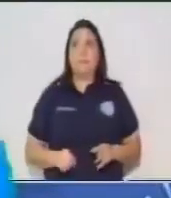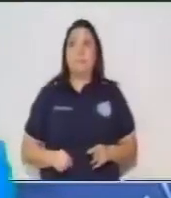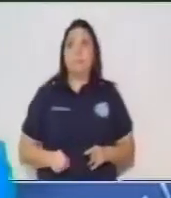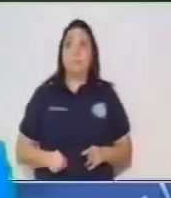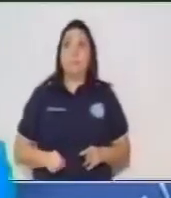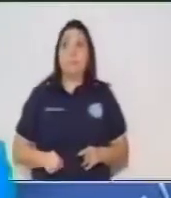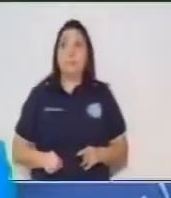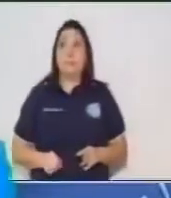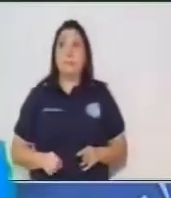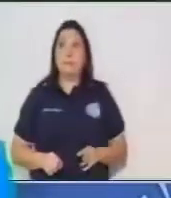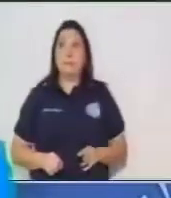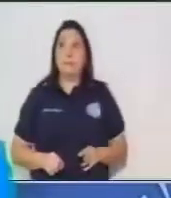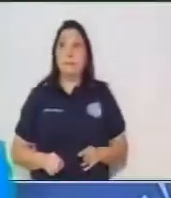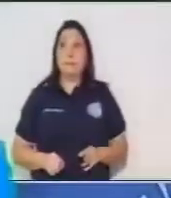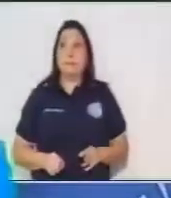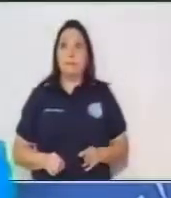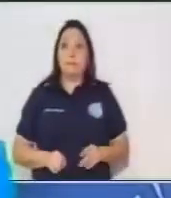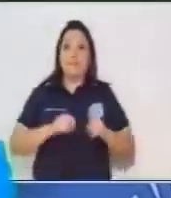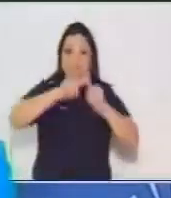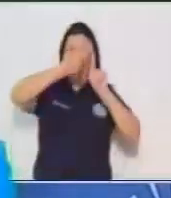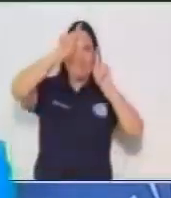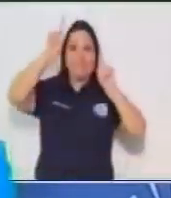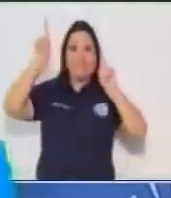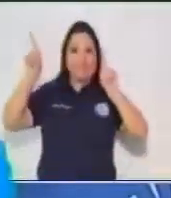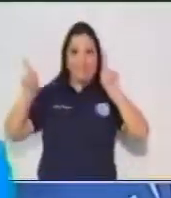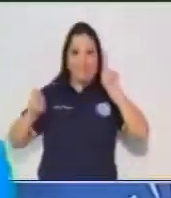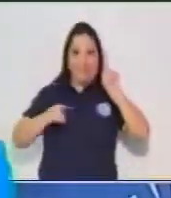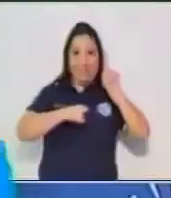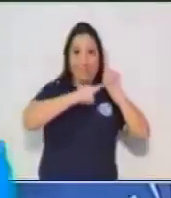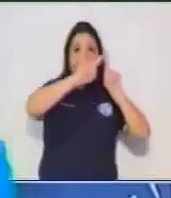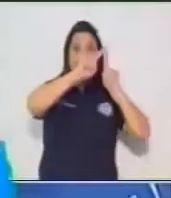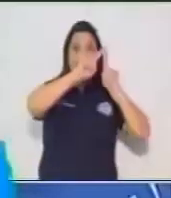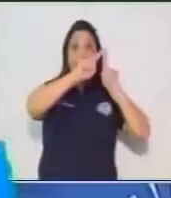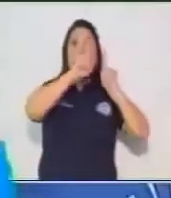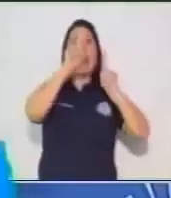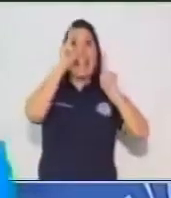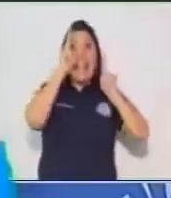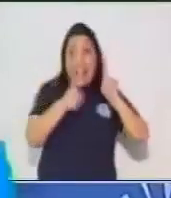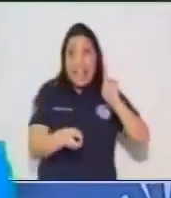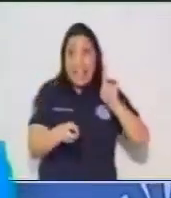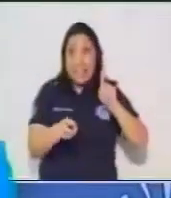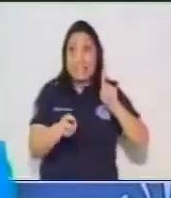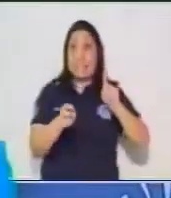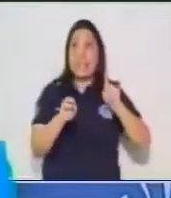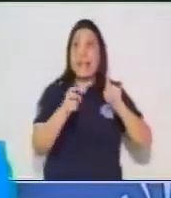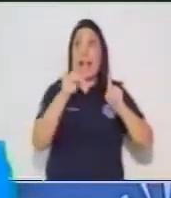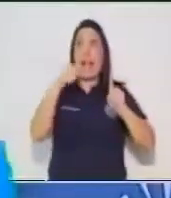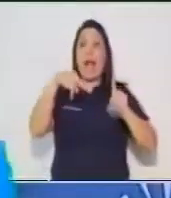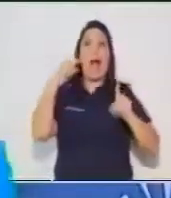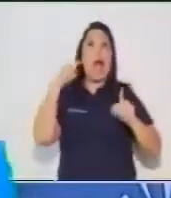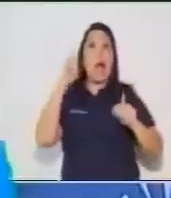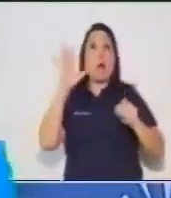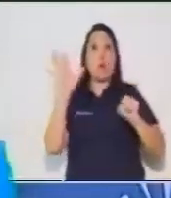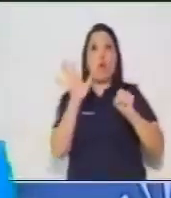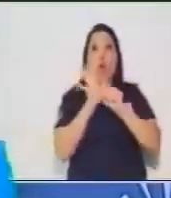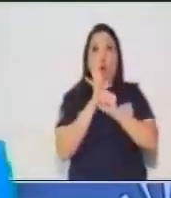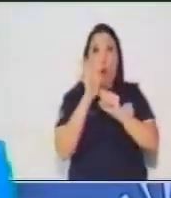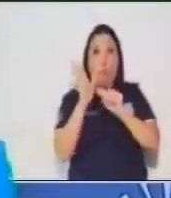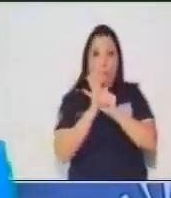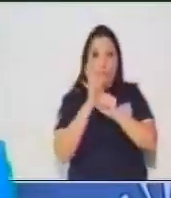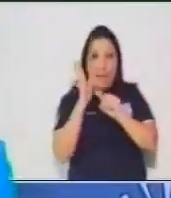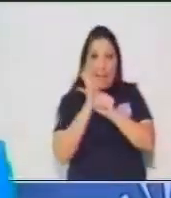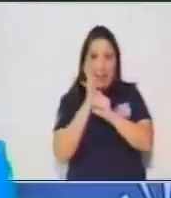de acá y voy a dar la vuelta completa. Entonces, este es un